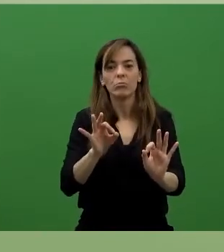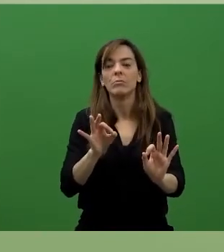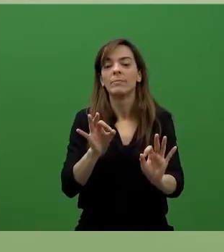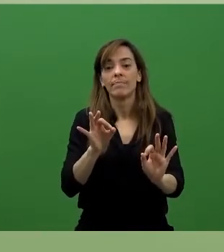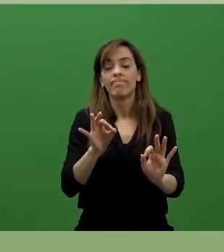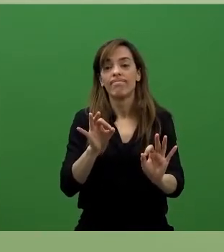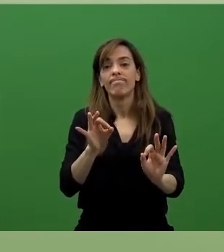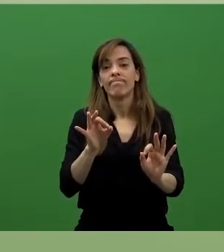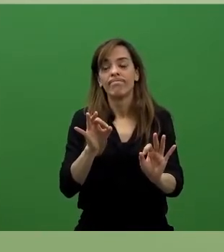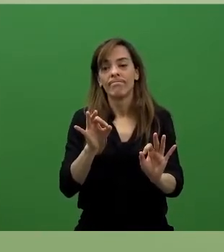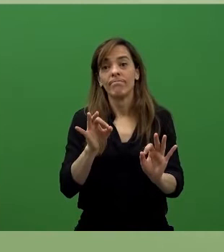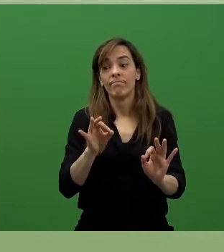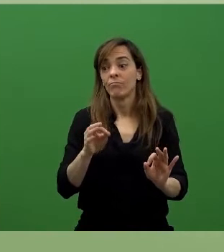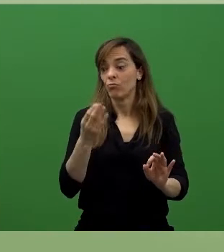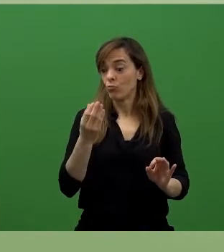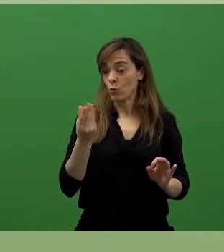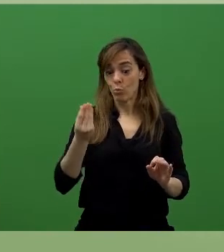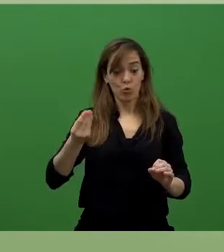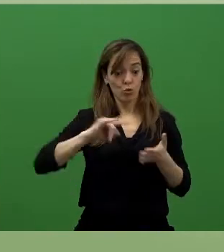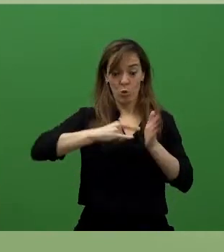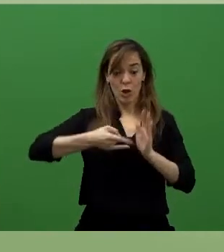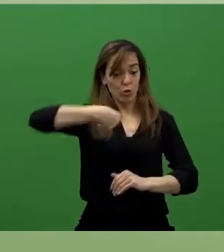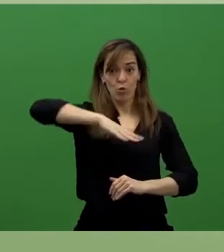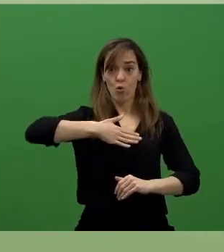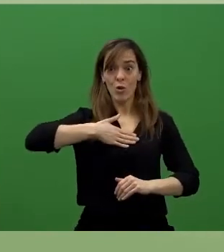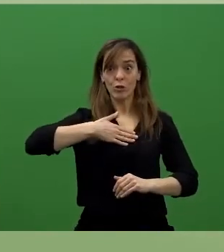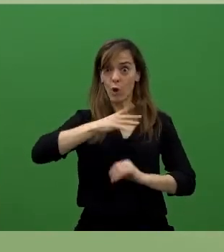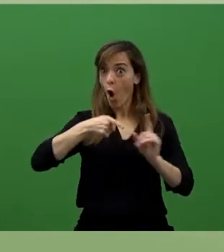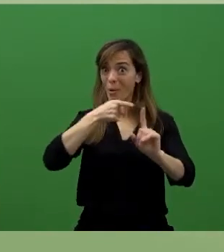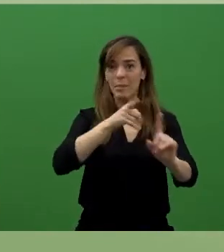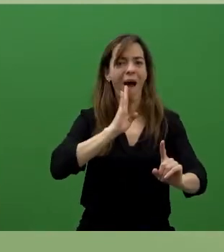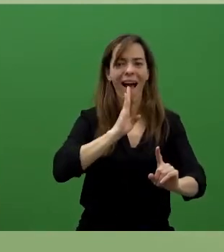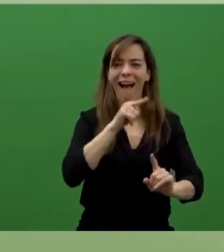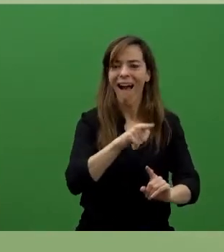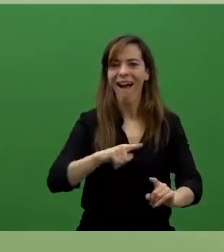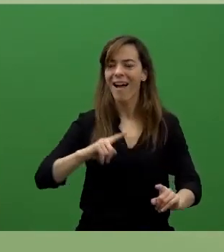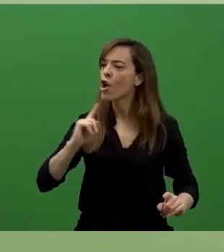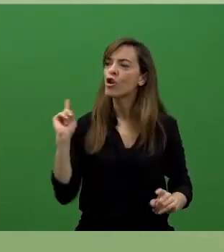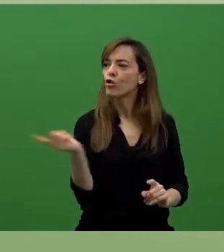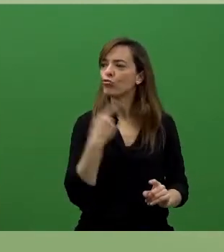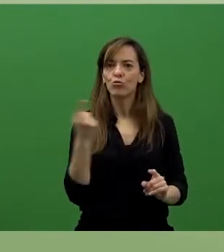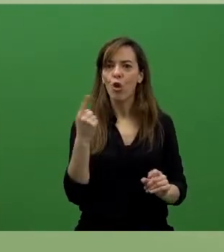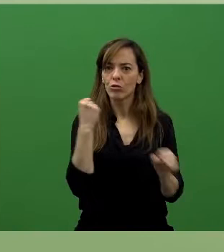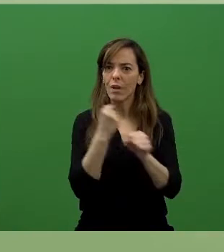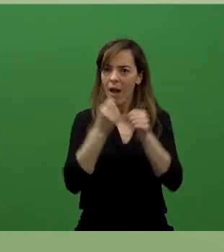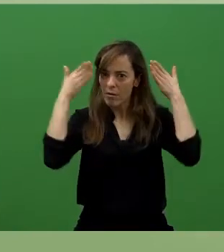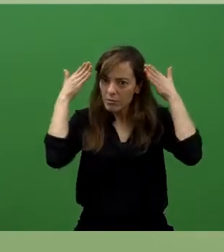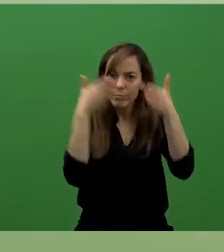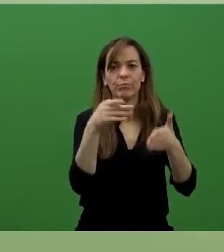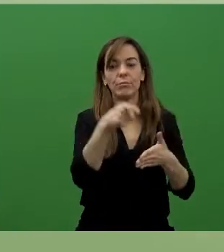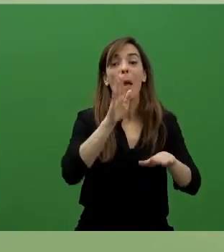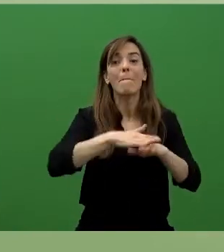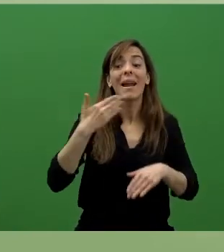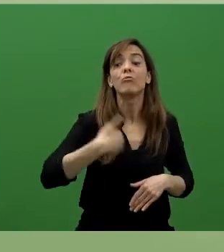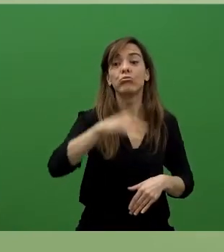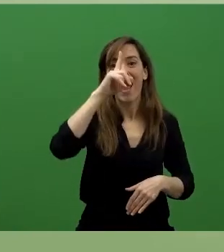los proyectos en los que trabajamos pues tenemos presente, ¿no? Vamos a trabajar todos hacia esta visión para el